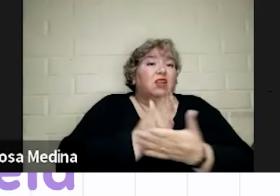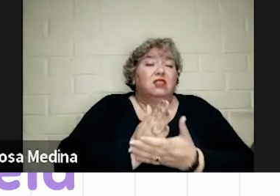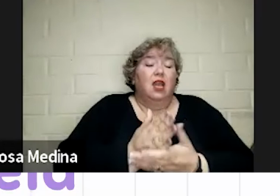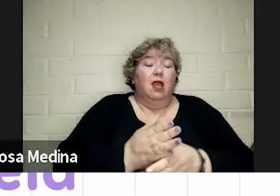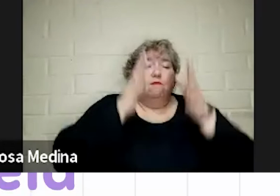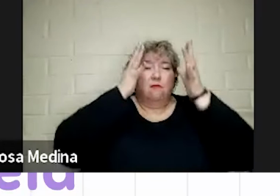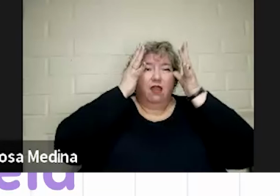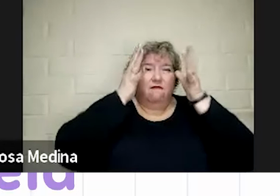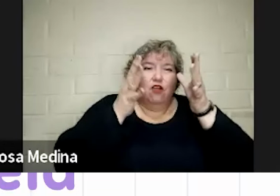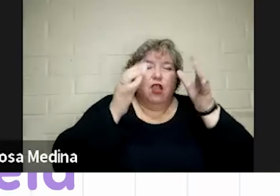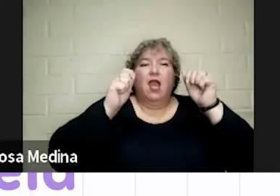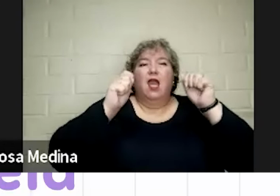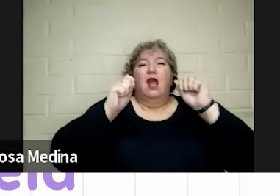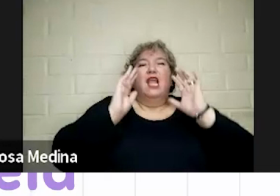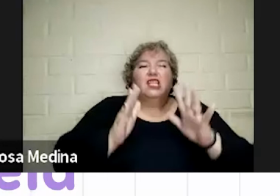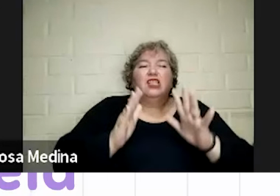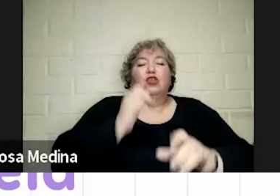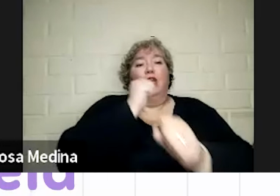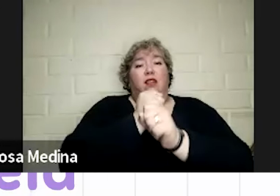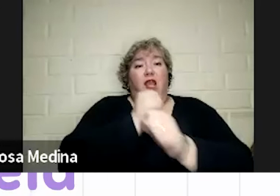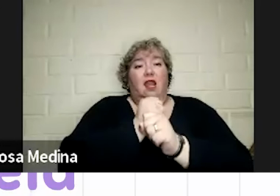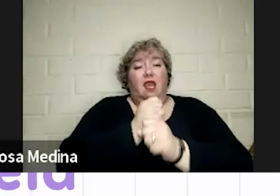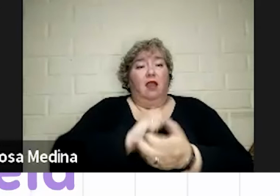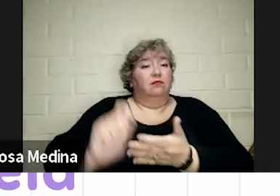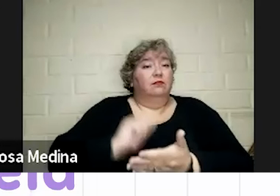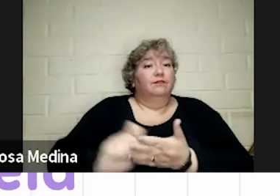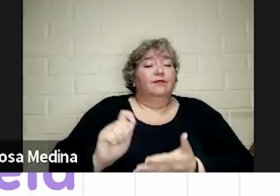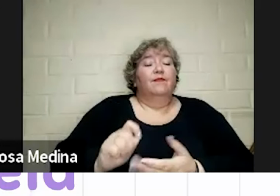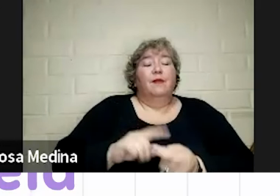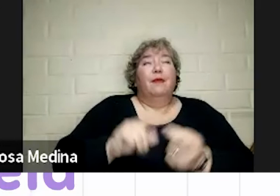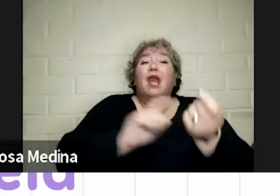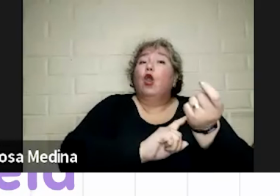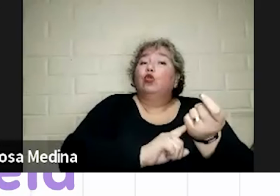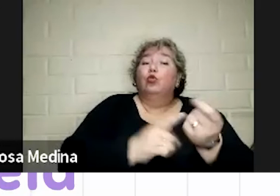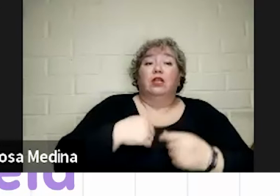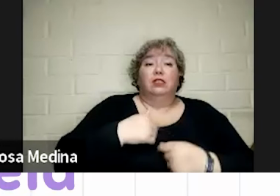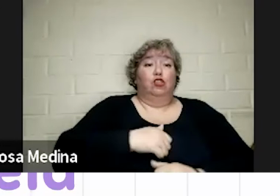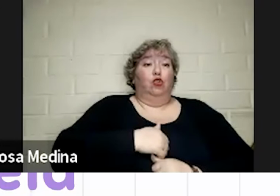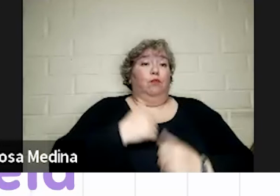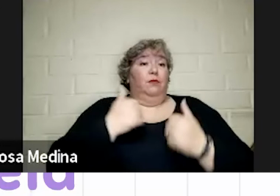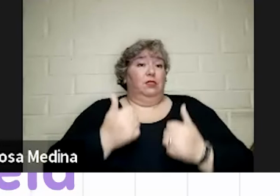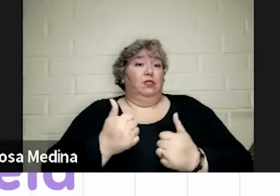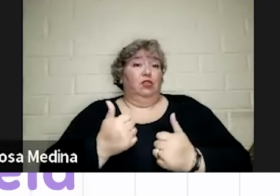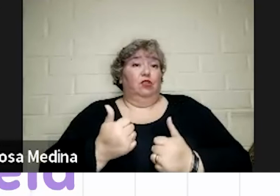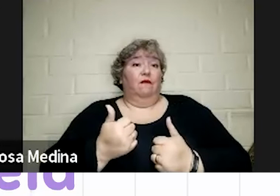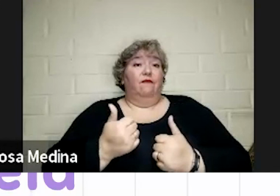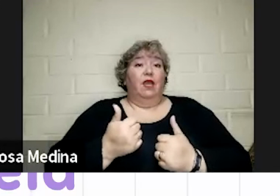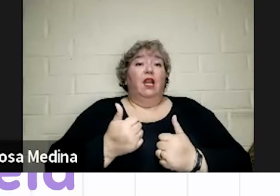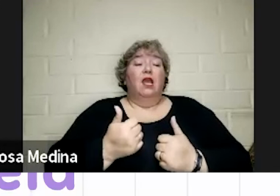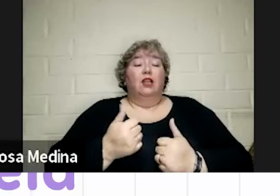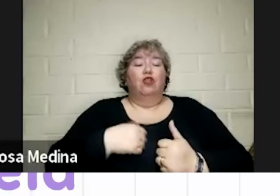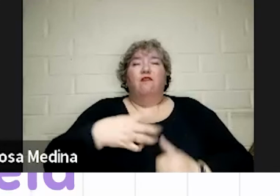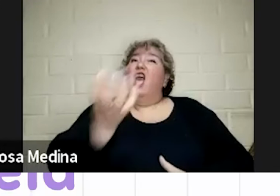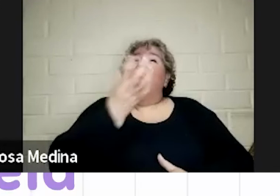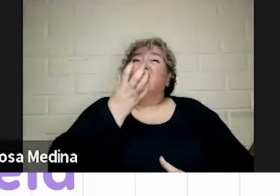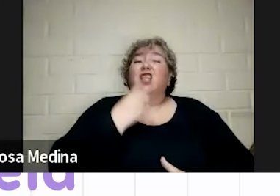en las clases y tareas, para regular emociones y conductas, ¿cierto? Porque si no me siento bien o no entiendo la tarea, no me voy a poner a gritar y a llorar